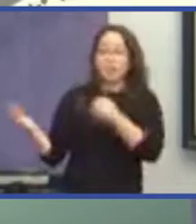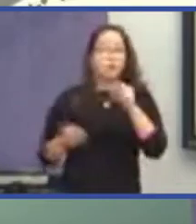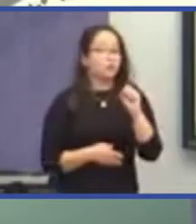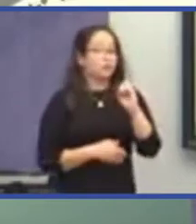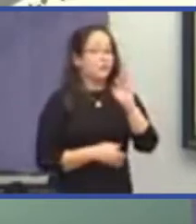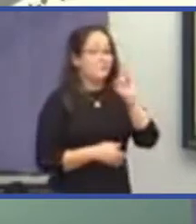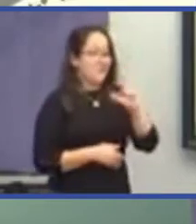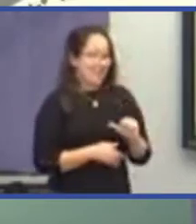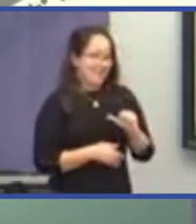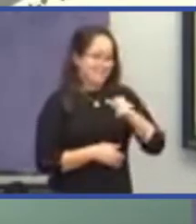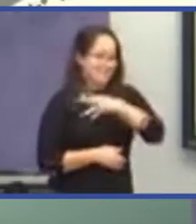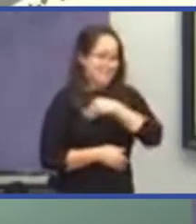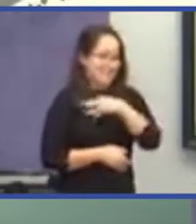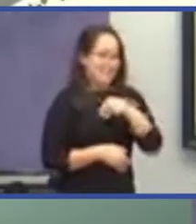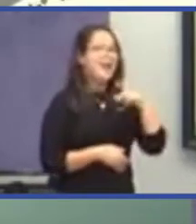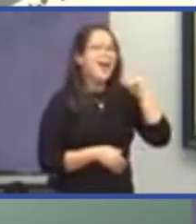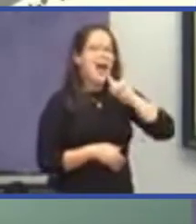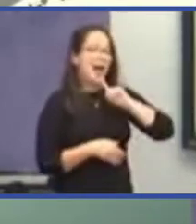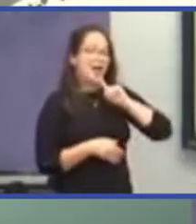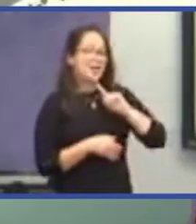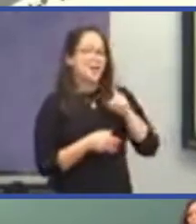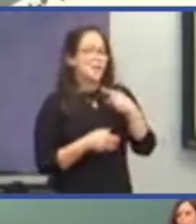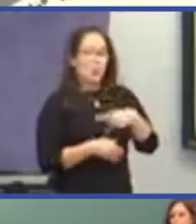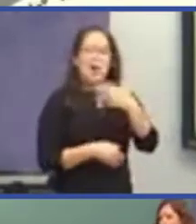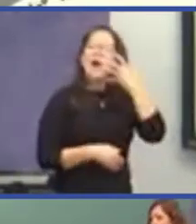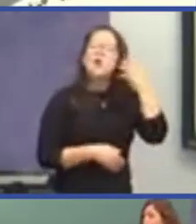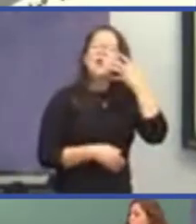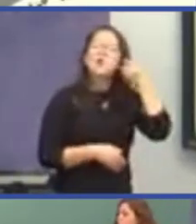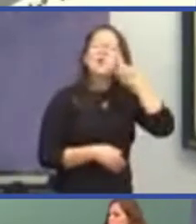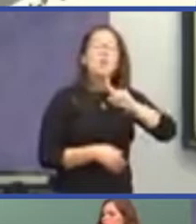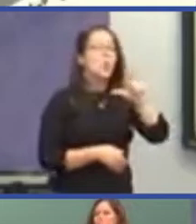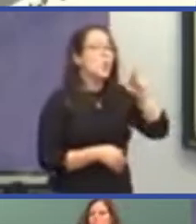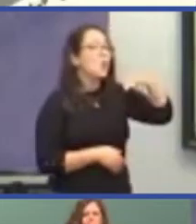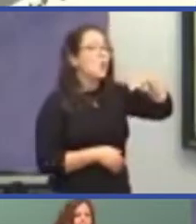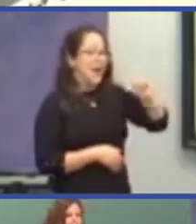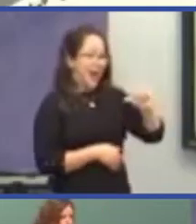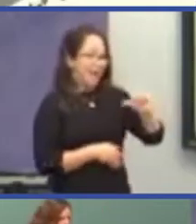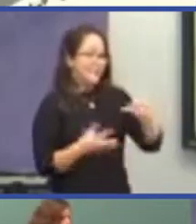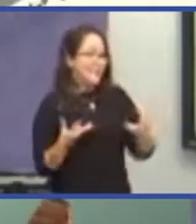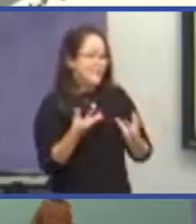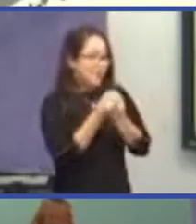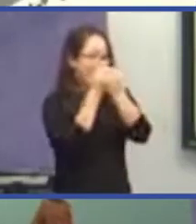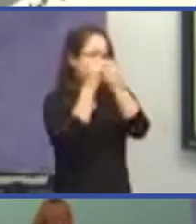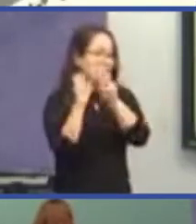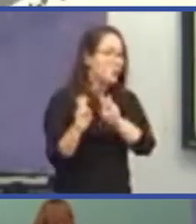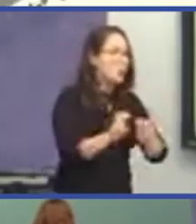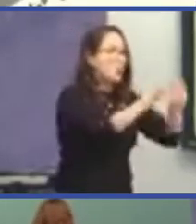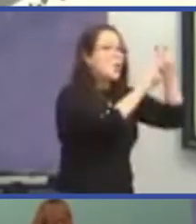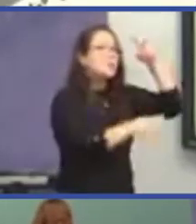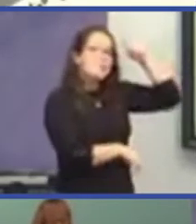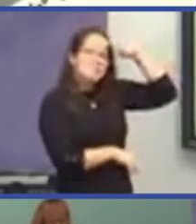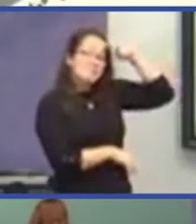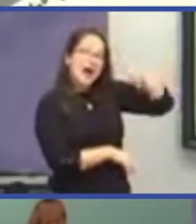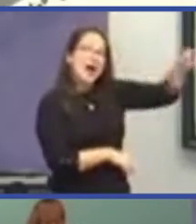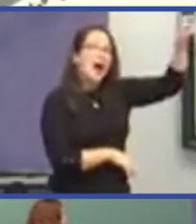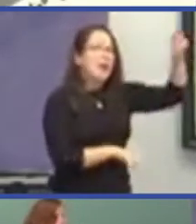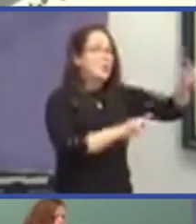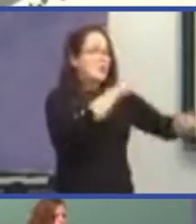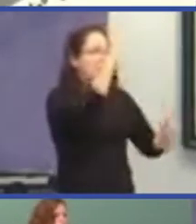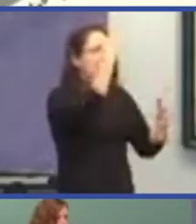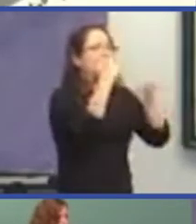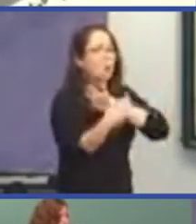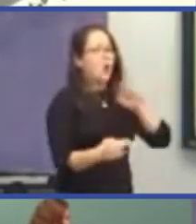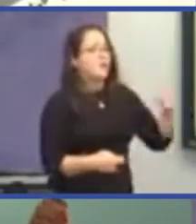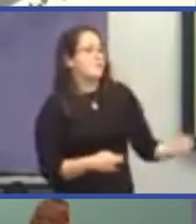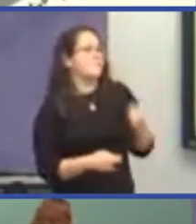viajando a este universo donde se permite el infinito. Imaginemos que en este